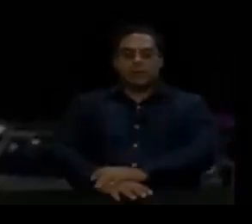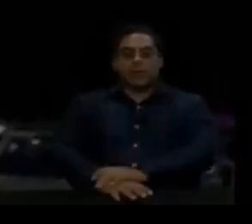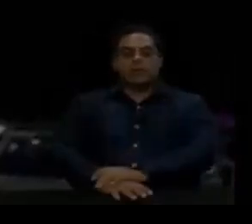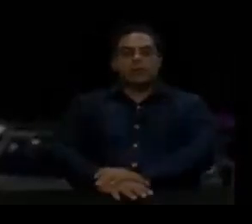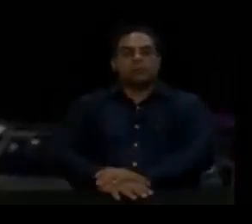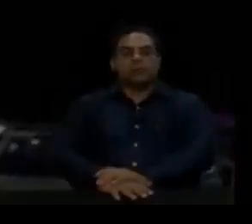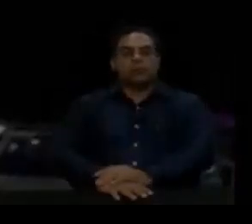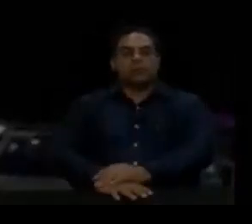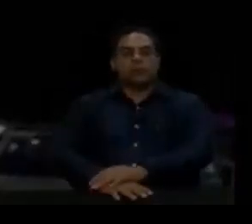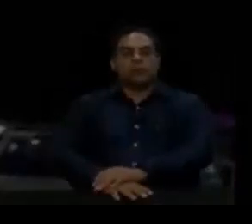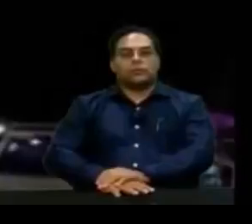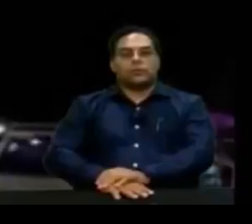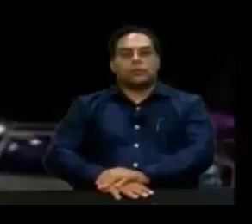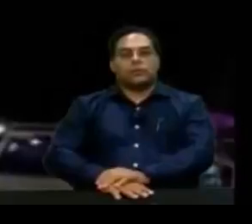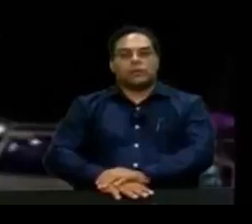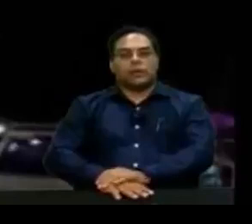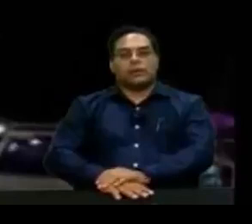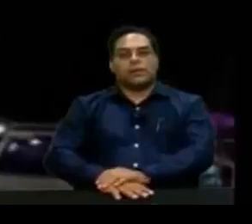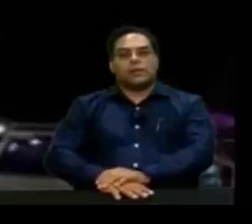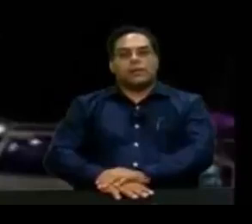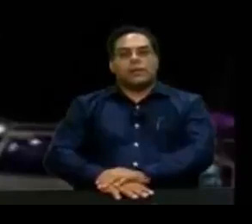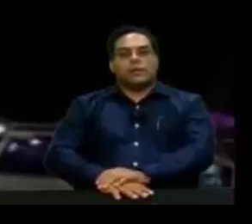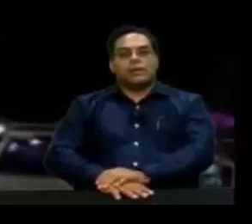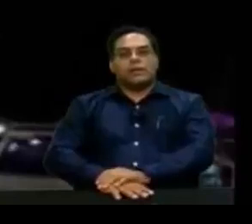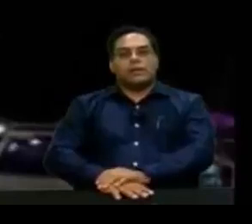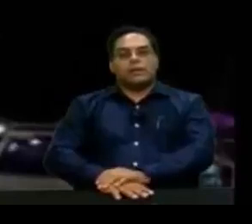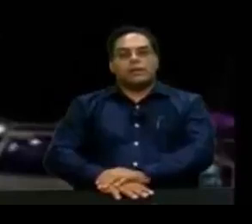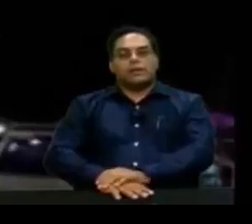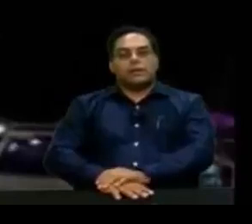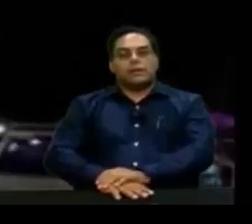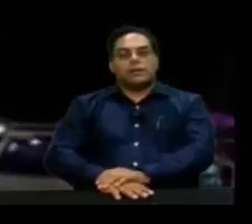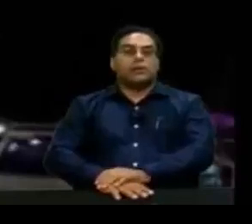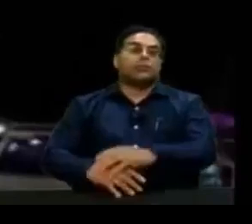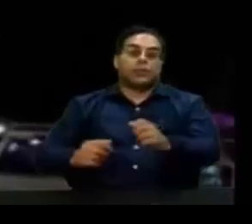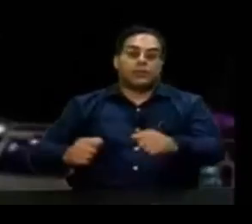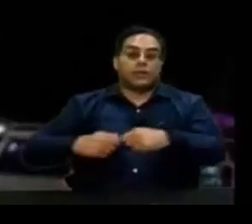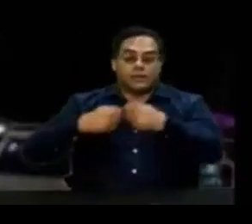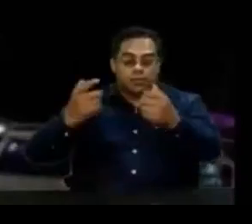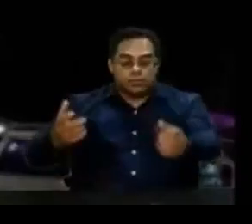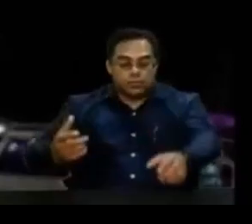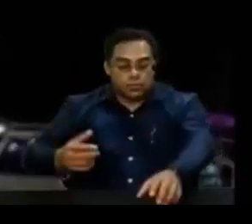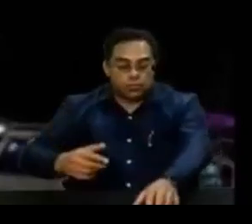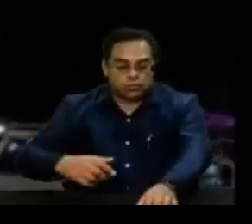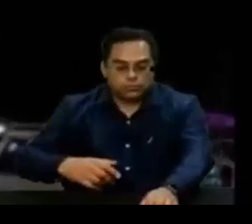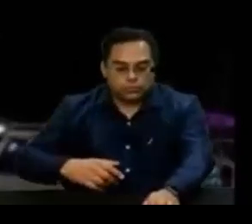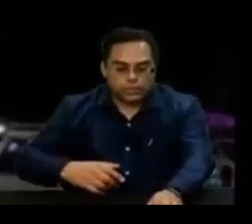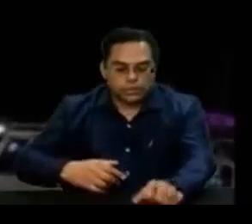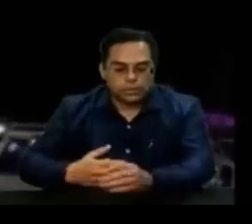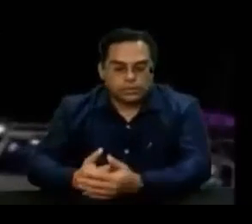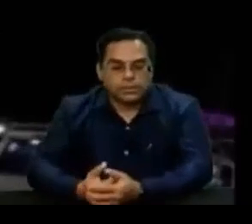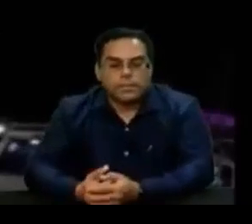el hueso junto con los órganos dentales, y bueno, esto tiene que ser restituido o